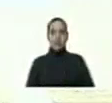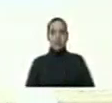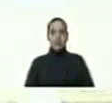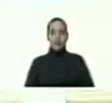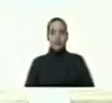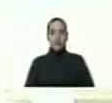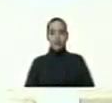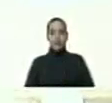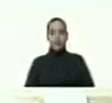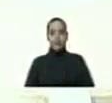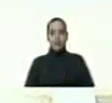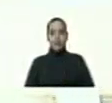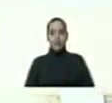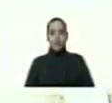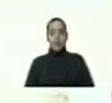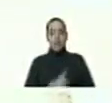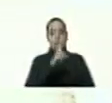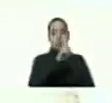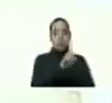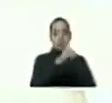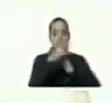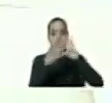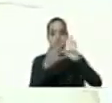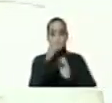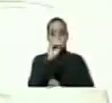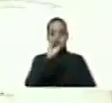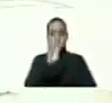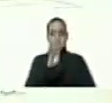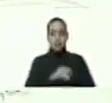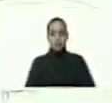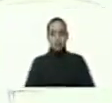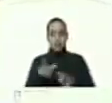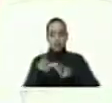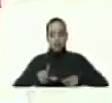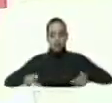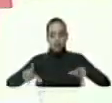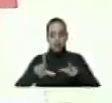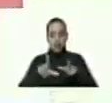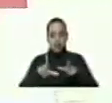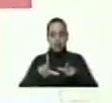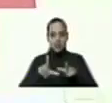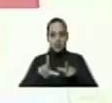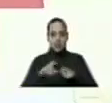Y desde 1904 fue sede de la Cancillería.